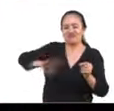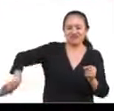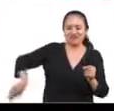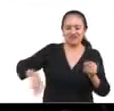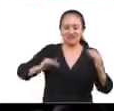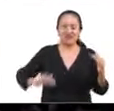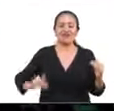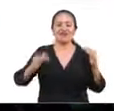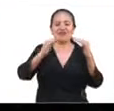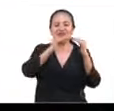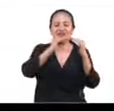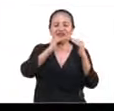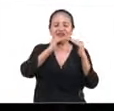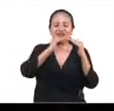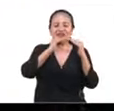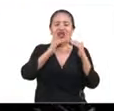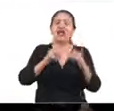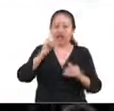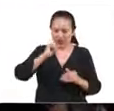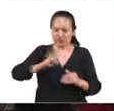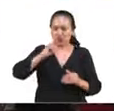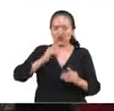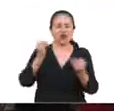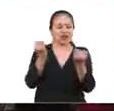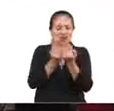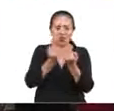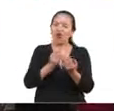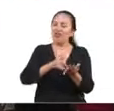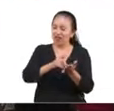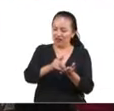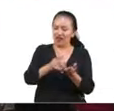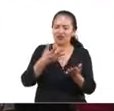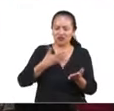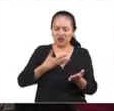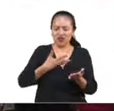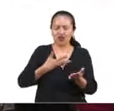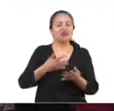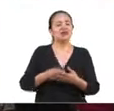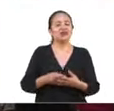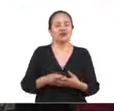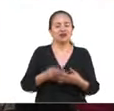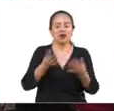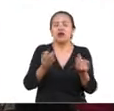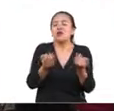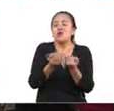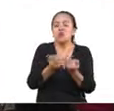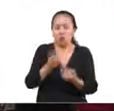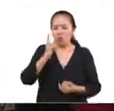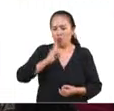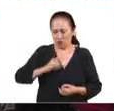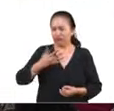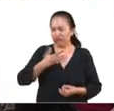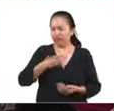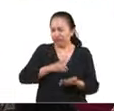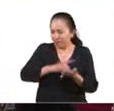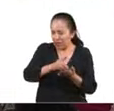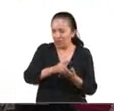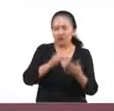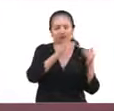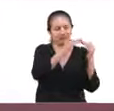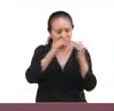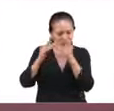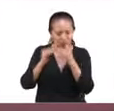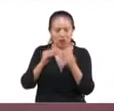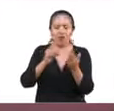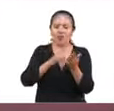construir desde abajo los derechos del pueblo de México. Y las mujeres también tenemos derecho, derecho a la